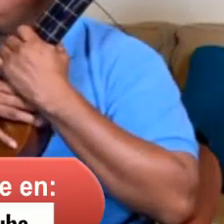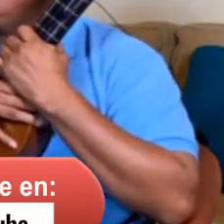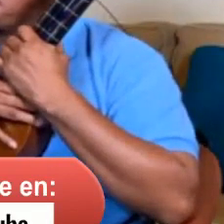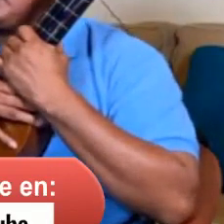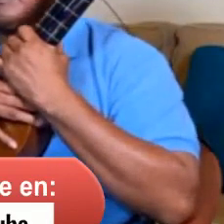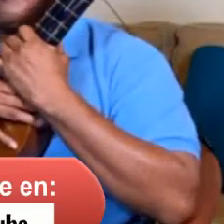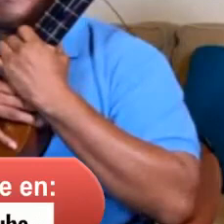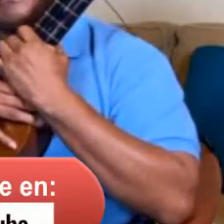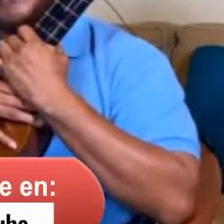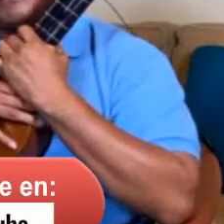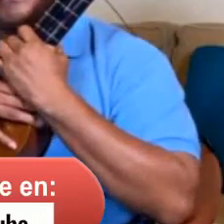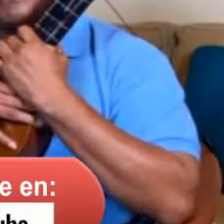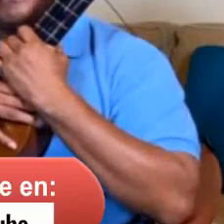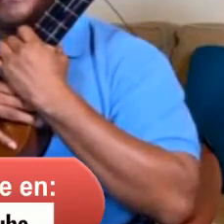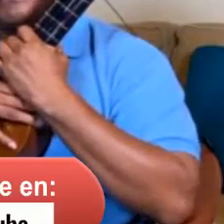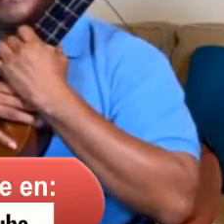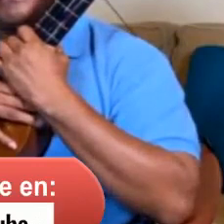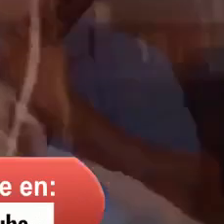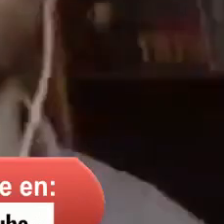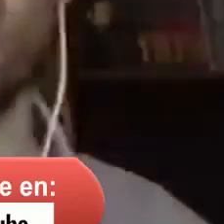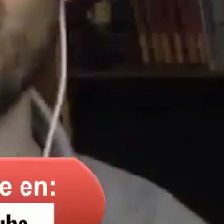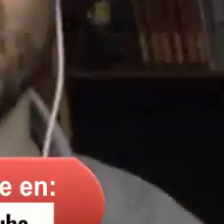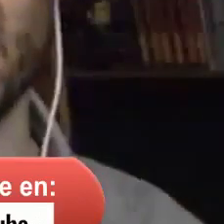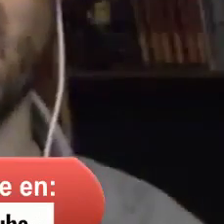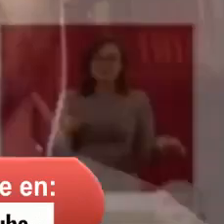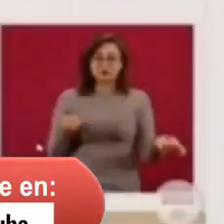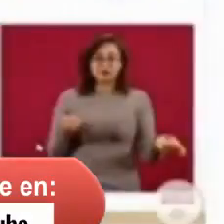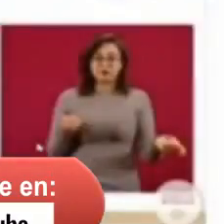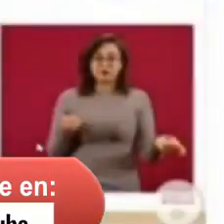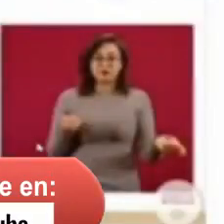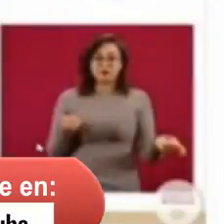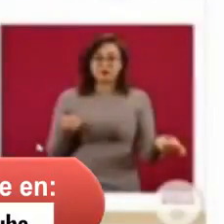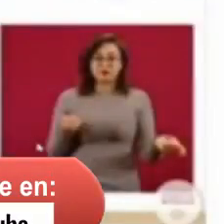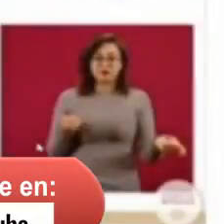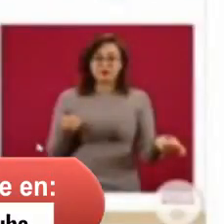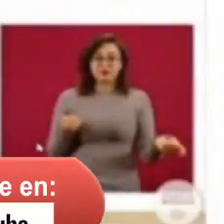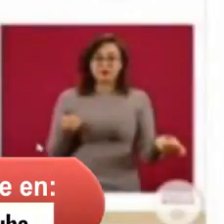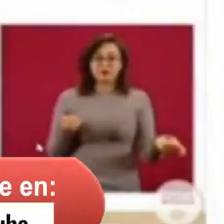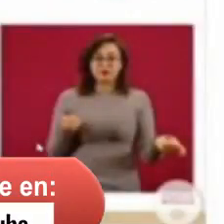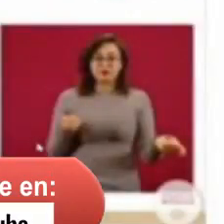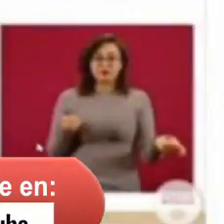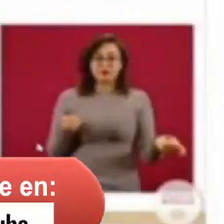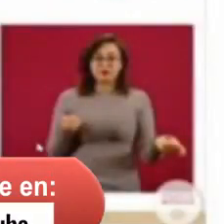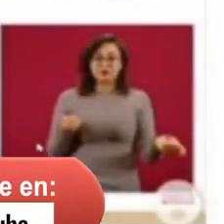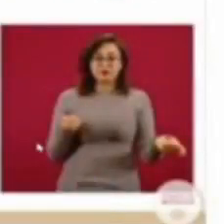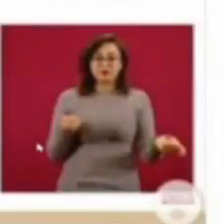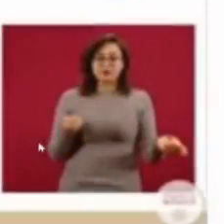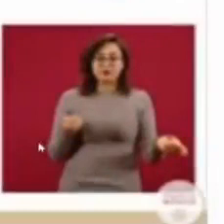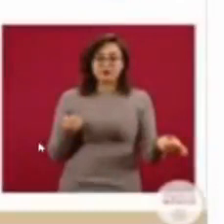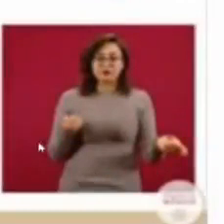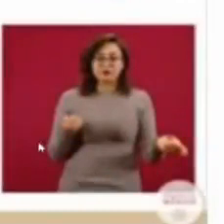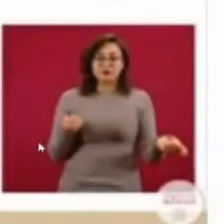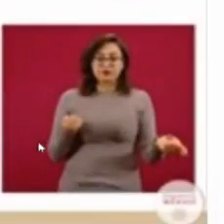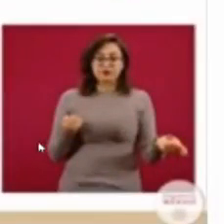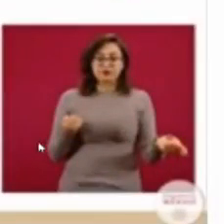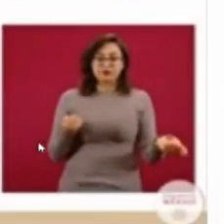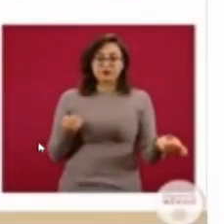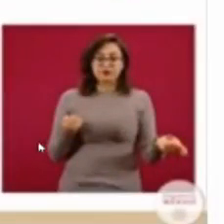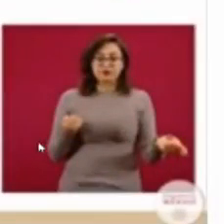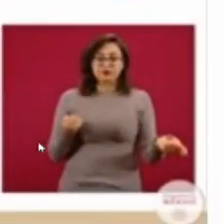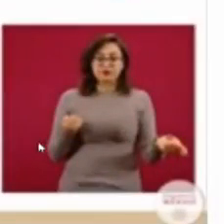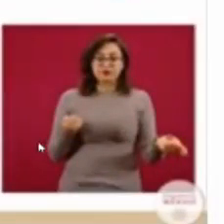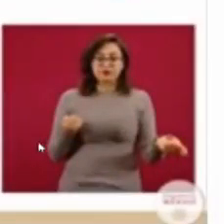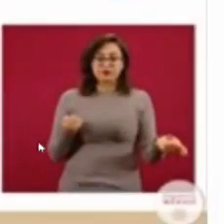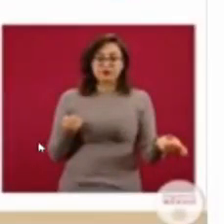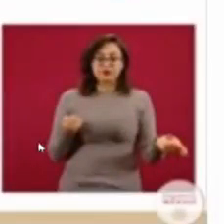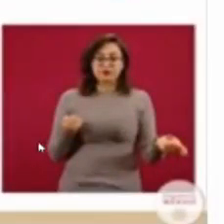no nos gustaría reportar no fíjate a mí me preocupa particularmente el caso de chihuahua porque en los últimos